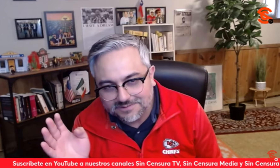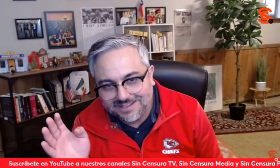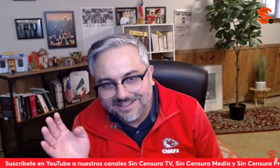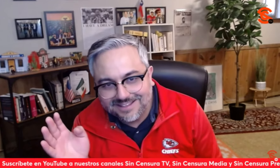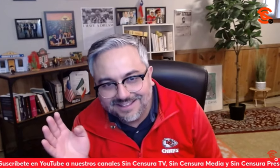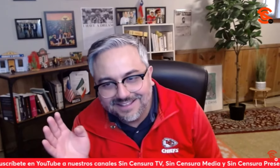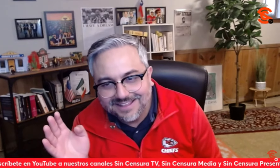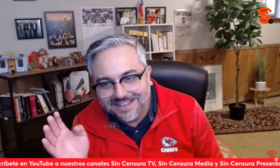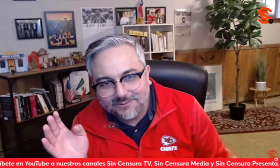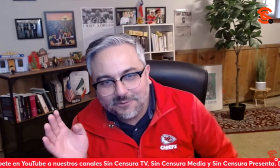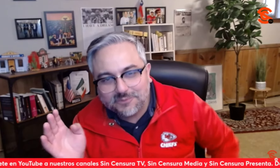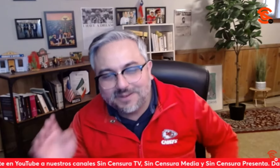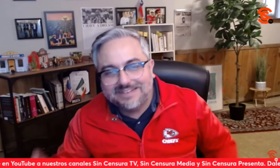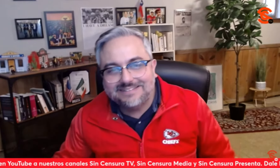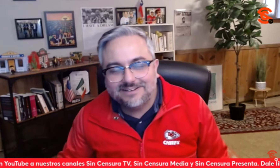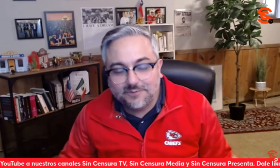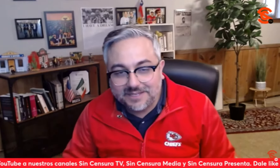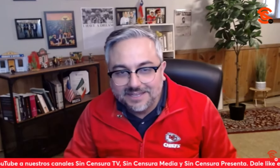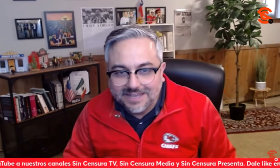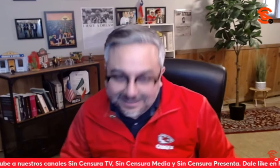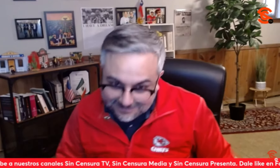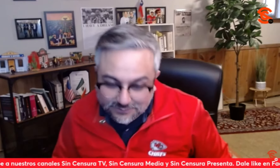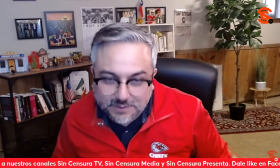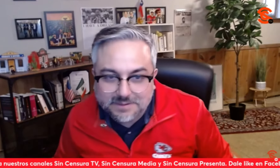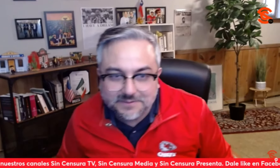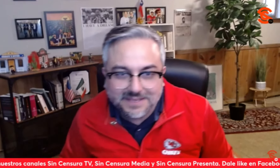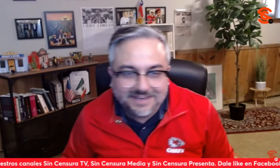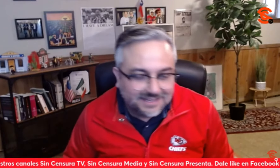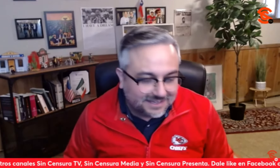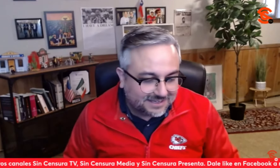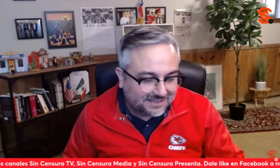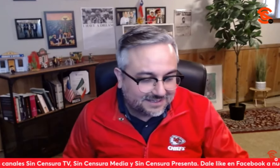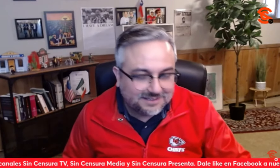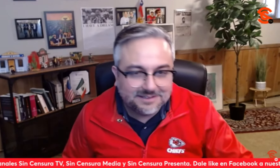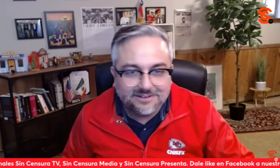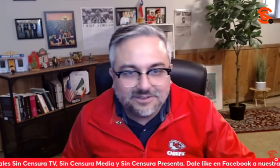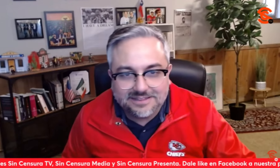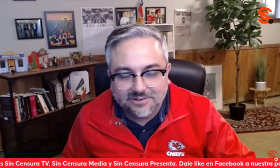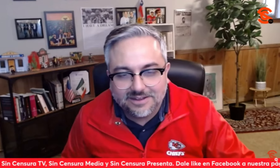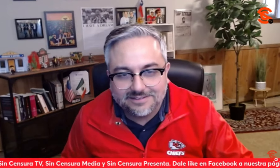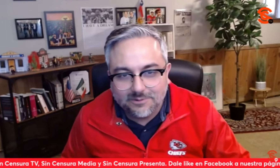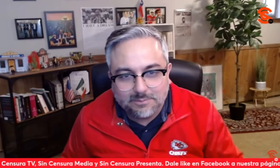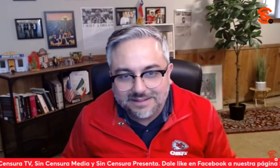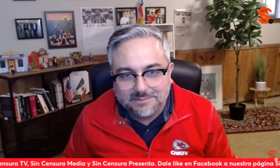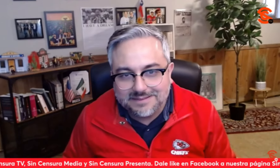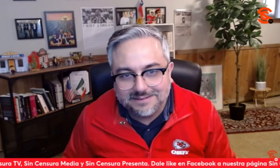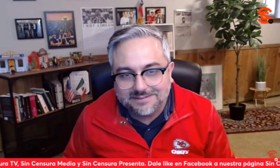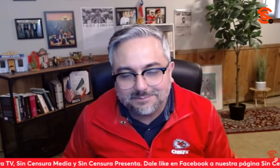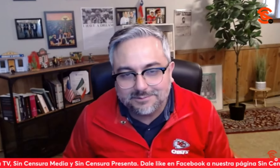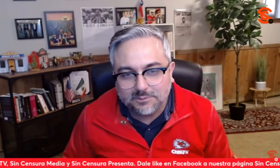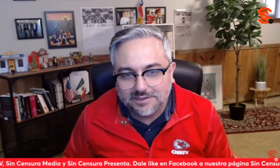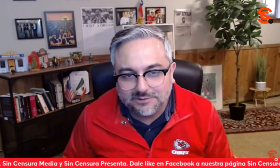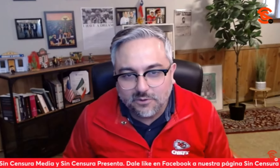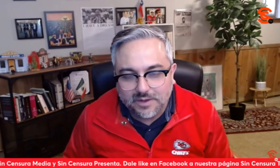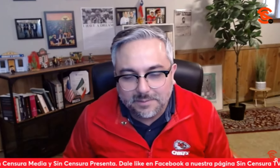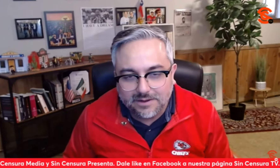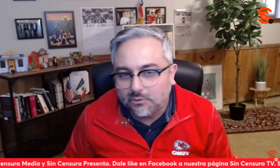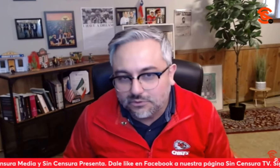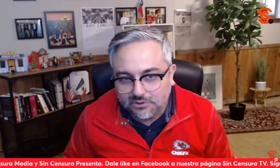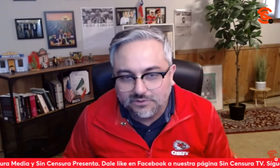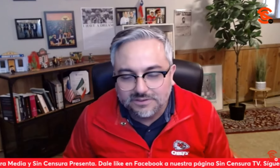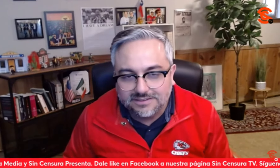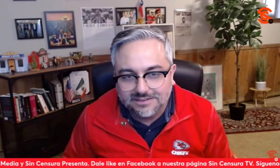¿no? O sea, a los pobres panistas les fue más bien, lo intentaron hacer un par de meses y pues después les dio